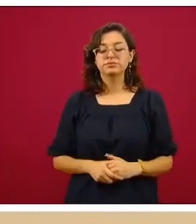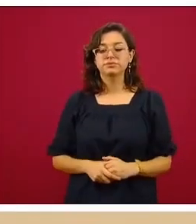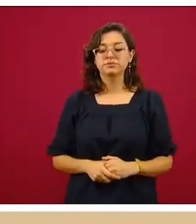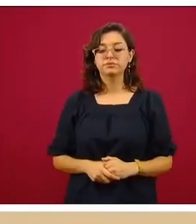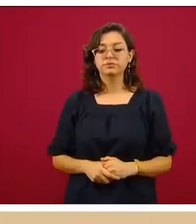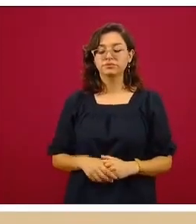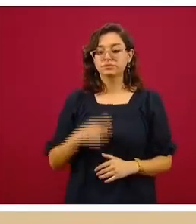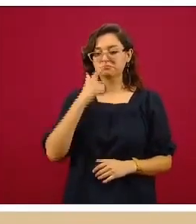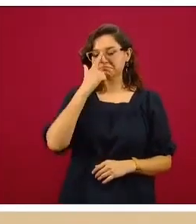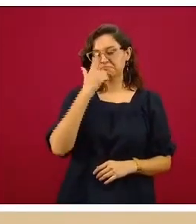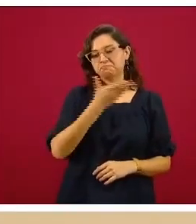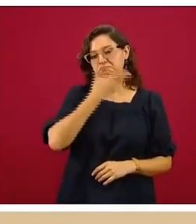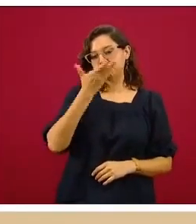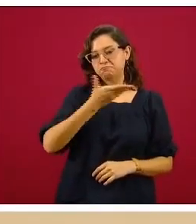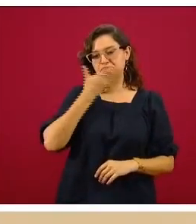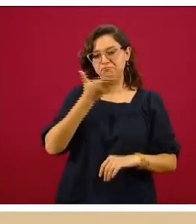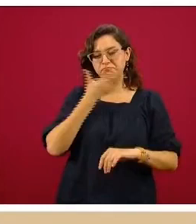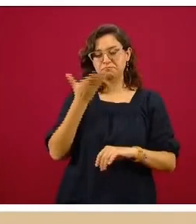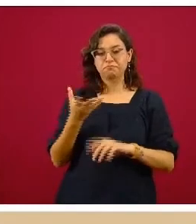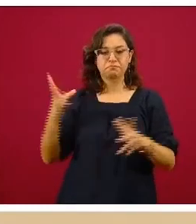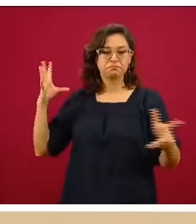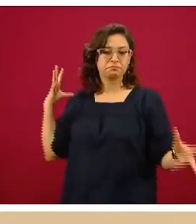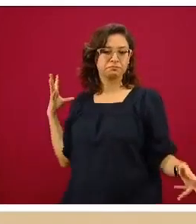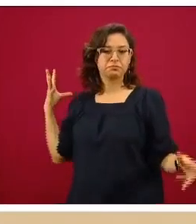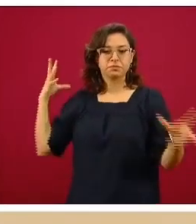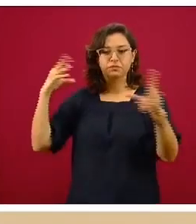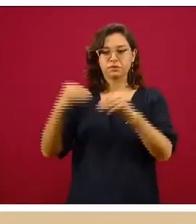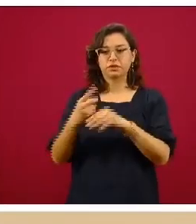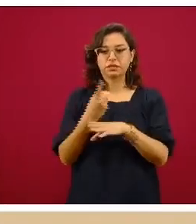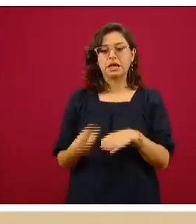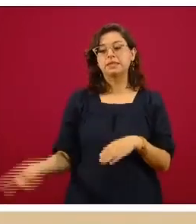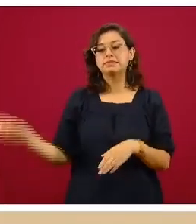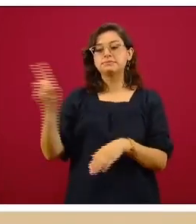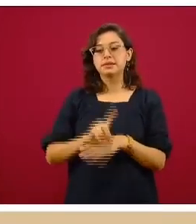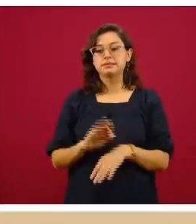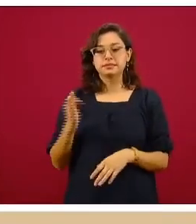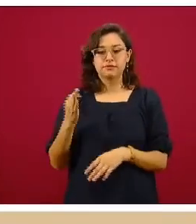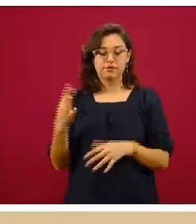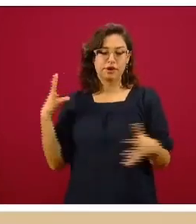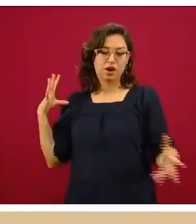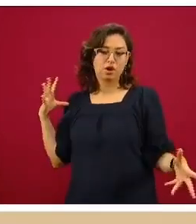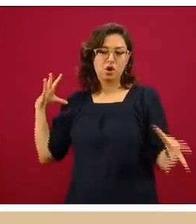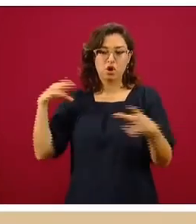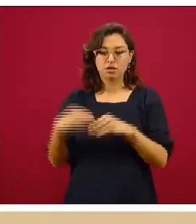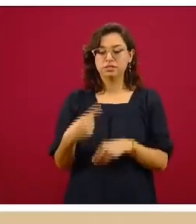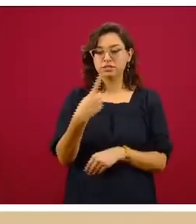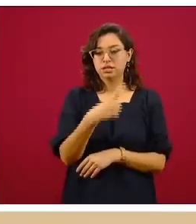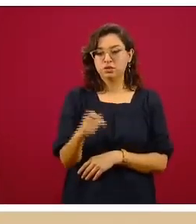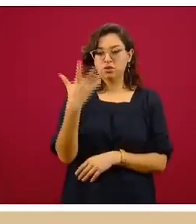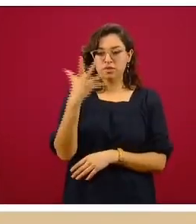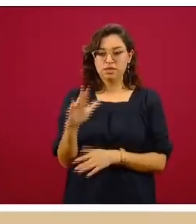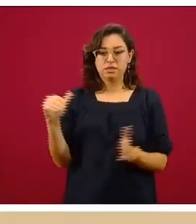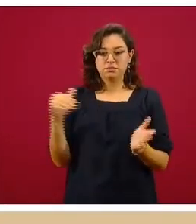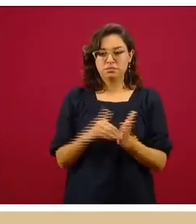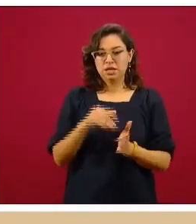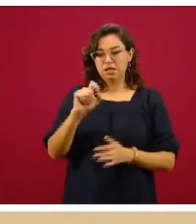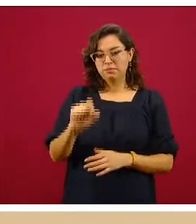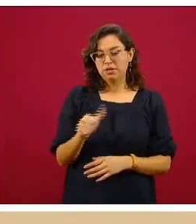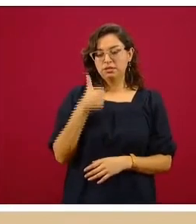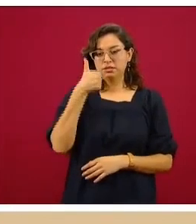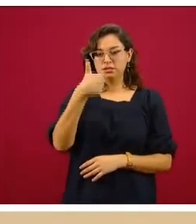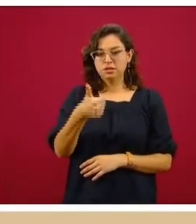de costumbre, que es nuestra carga acumulada de casos confirmados, 110.026,